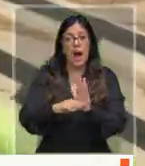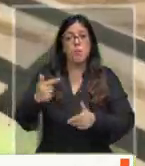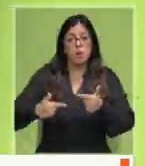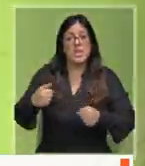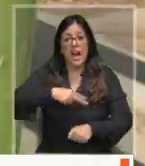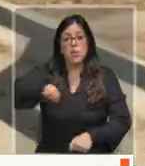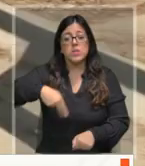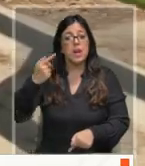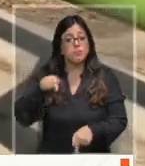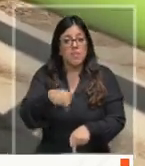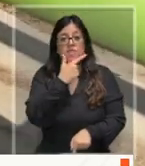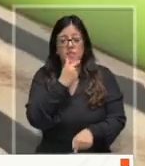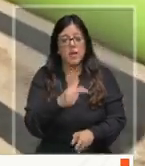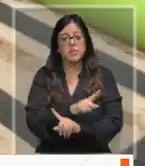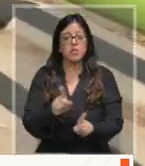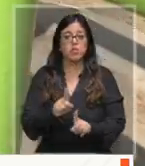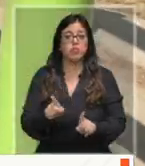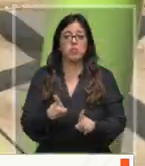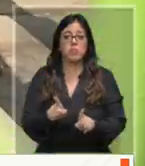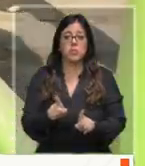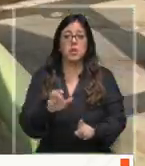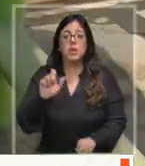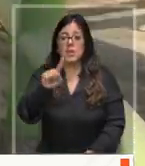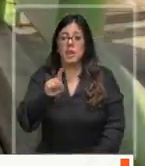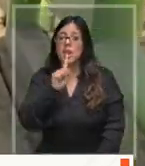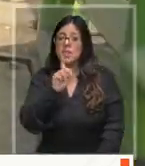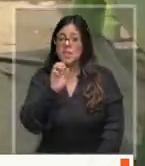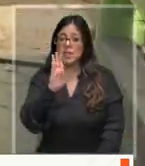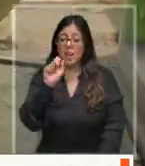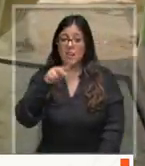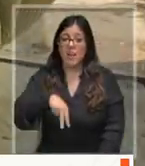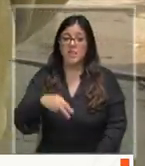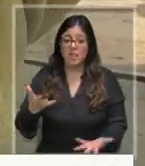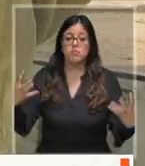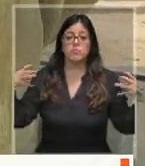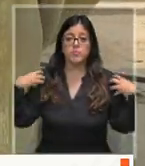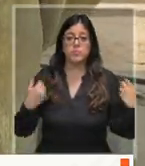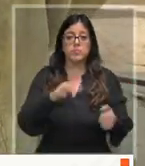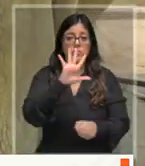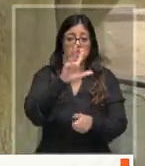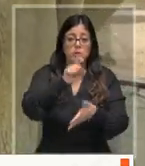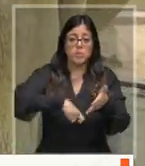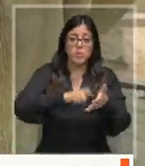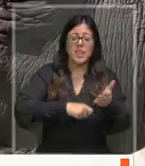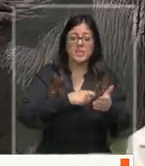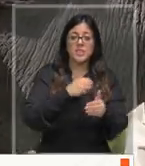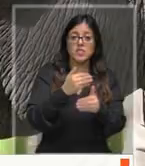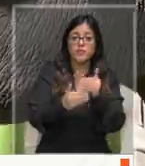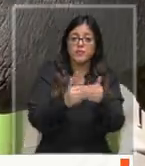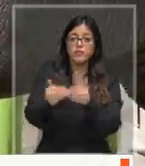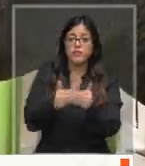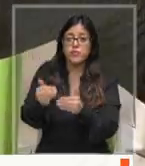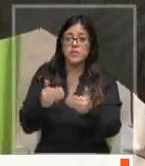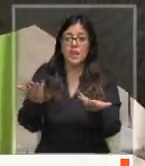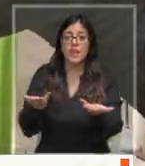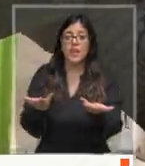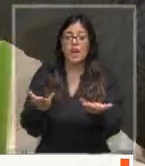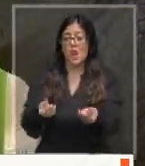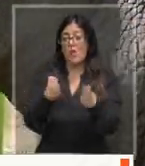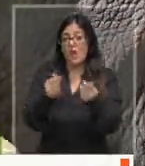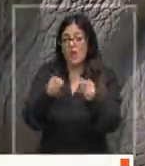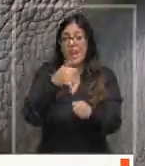no era una tarea fácil Esteban estuvo a cargo de un proceso de cinco meses de entrenamiento por suerte la paciente se portó de manera